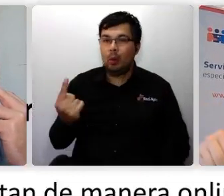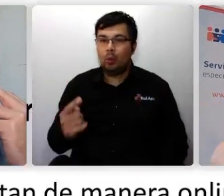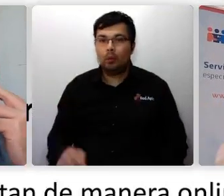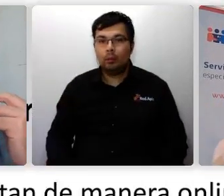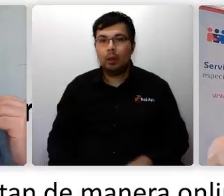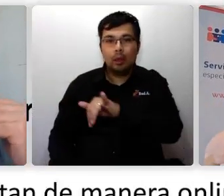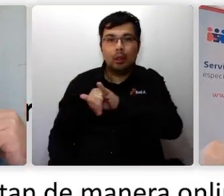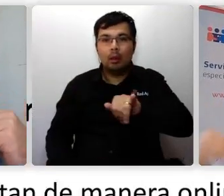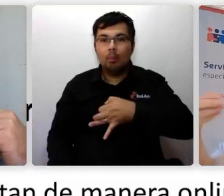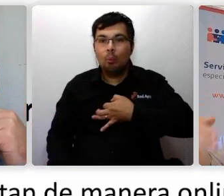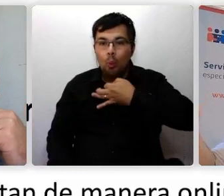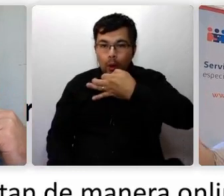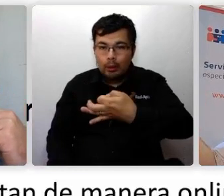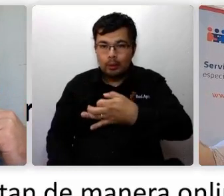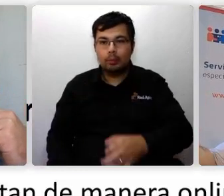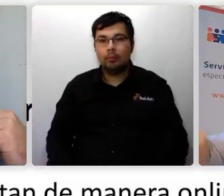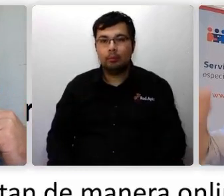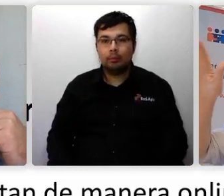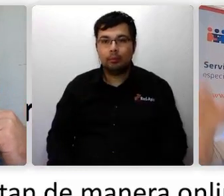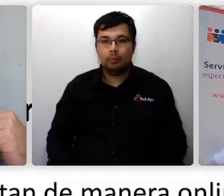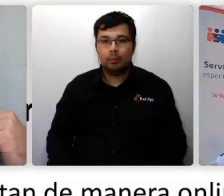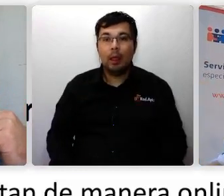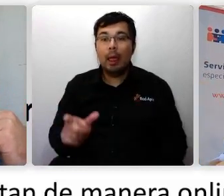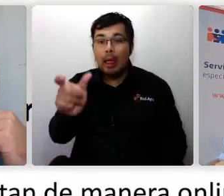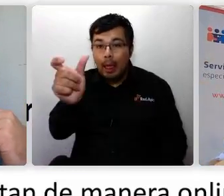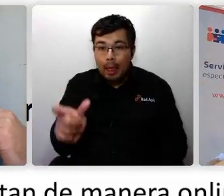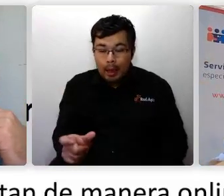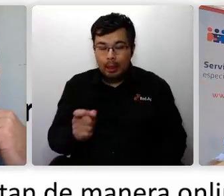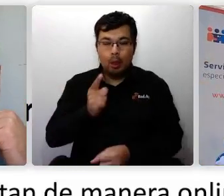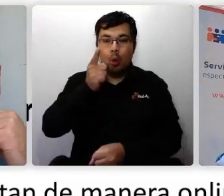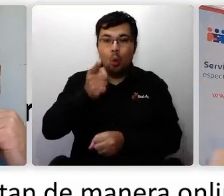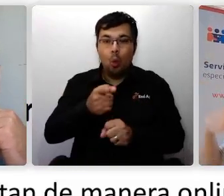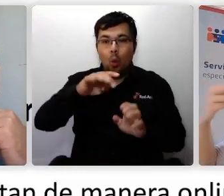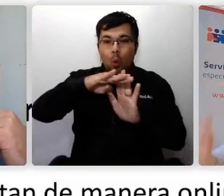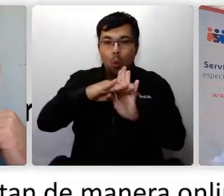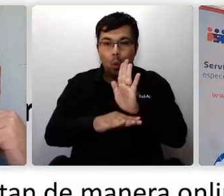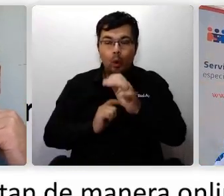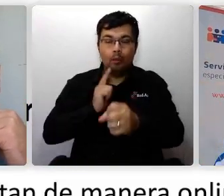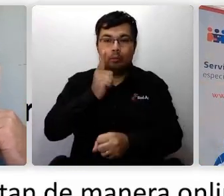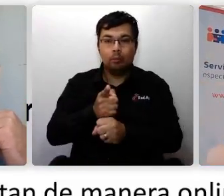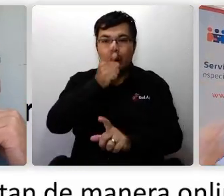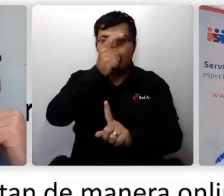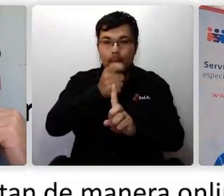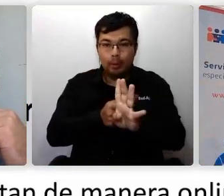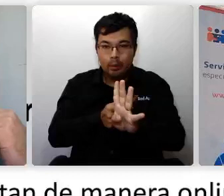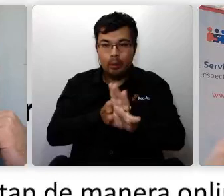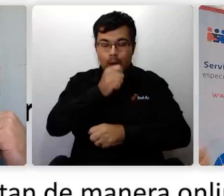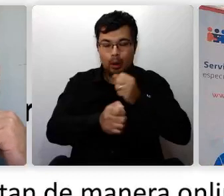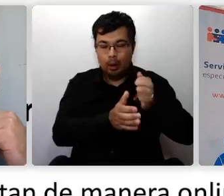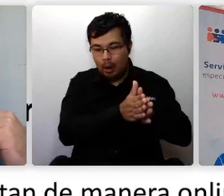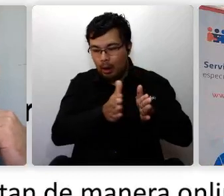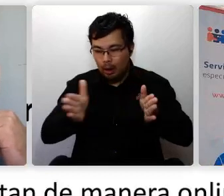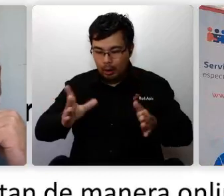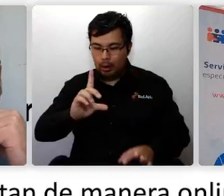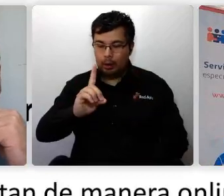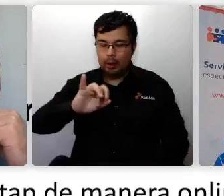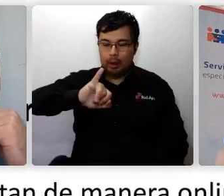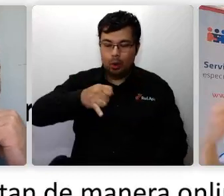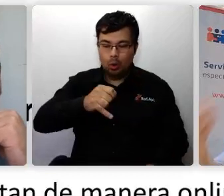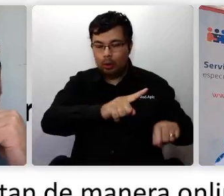decimos, después tiene tales obligaciones mensuales. Y le decimos cuáles son las obligaciones mensuales que tiene que haber, las anuales, las DJ, Operation Rent y todo